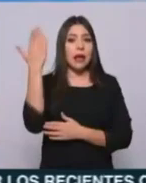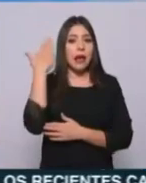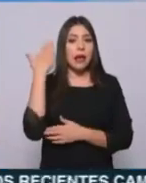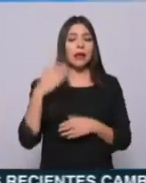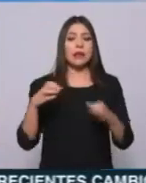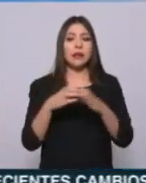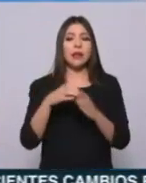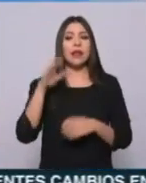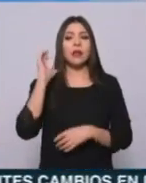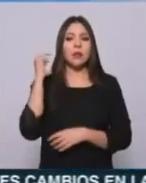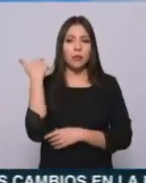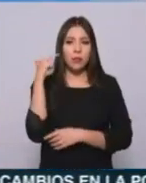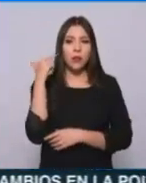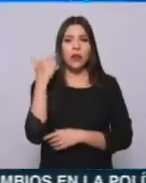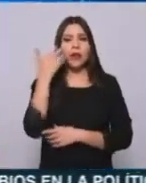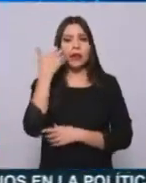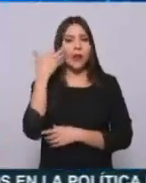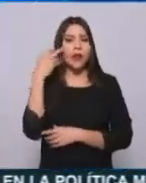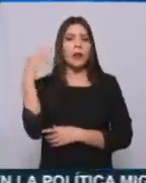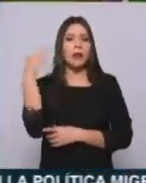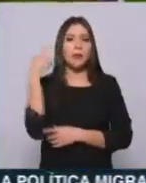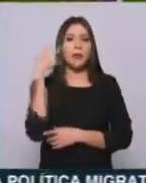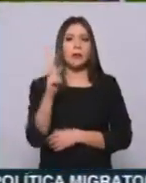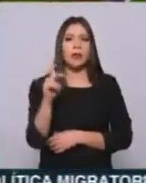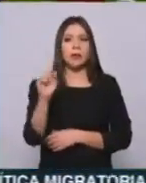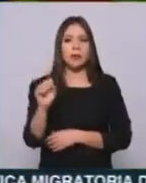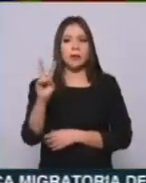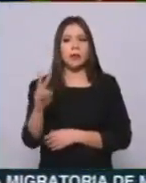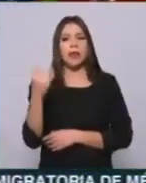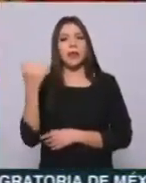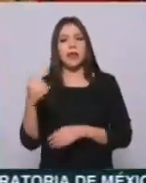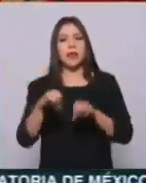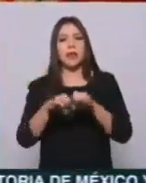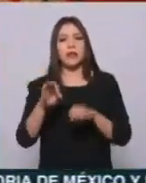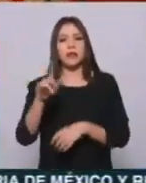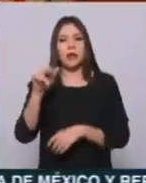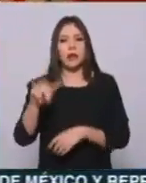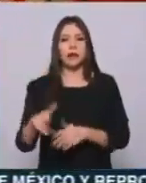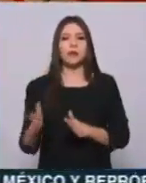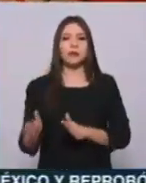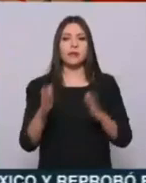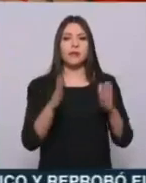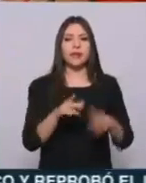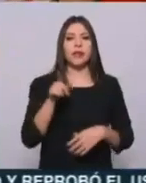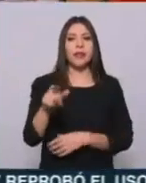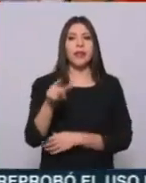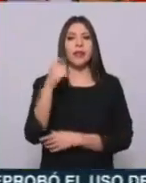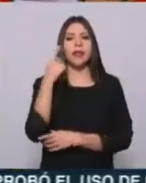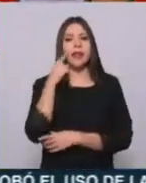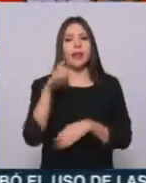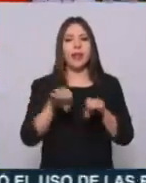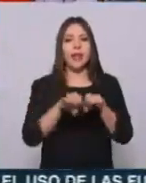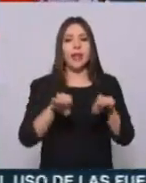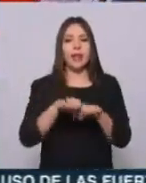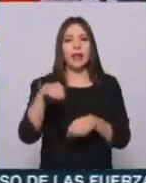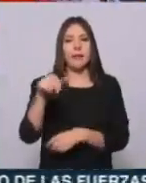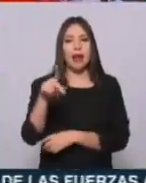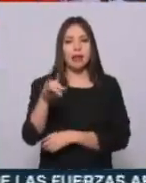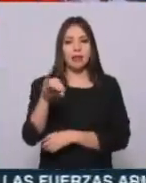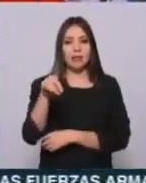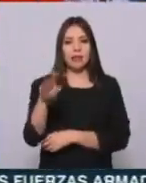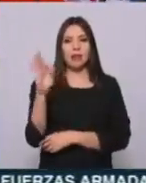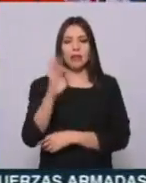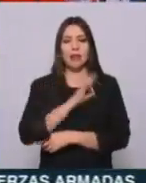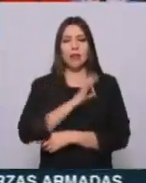Tigres, Veracruz, PSV y Fulham. El conjunto del Atlético de Madrid podría recurrir a la Real Federación Española de Fútbol y a la